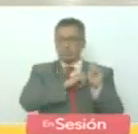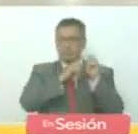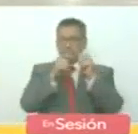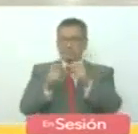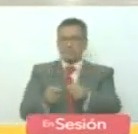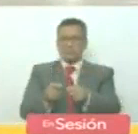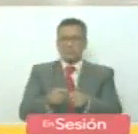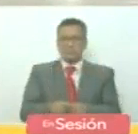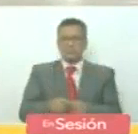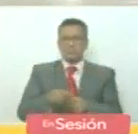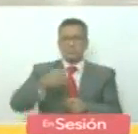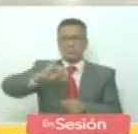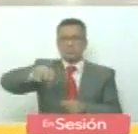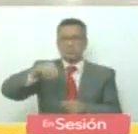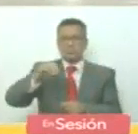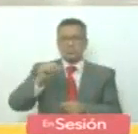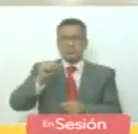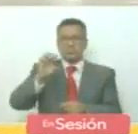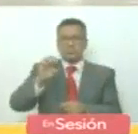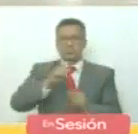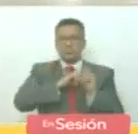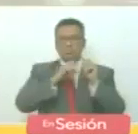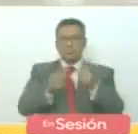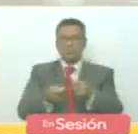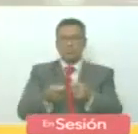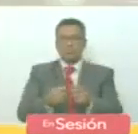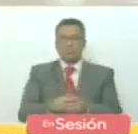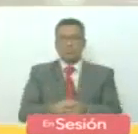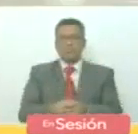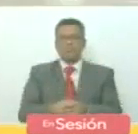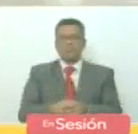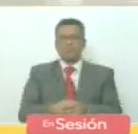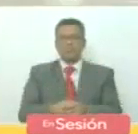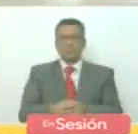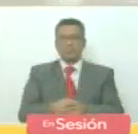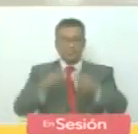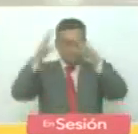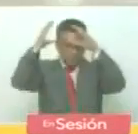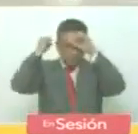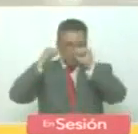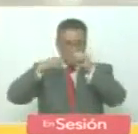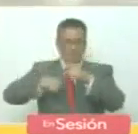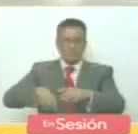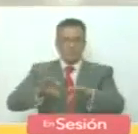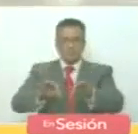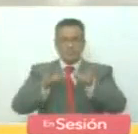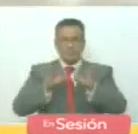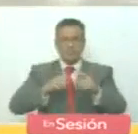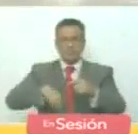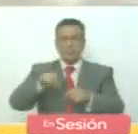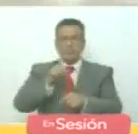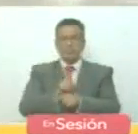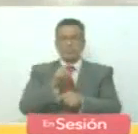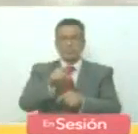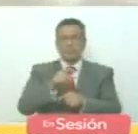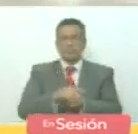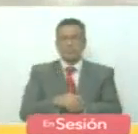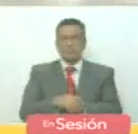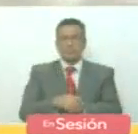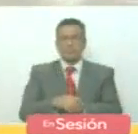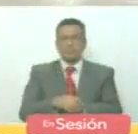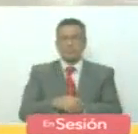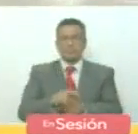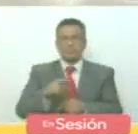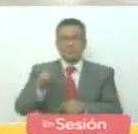del ciudadano José Rafael Silva Aponte como embajador extraordinario y plenipotenciario de